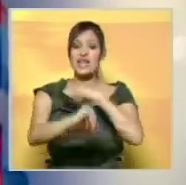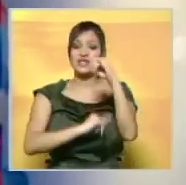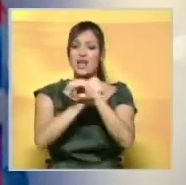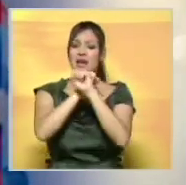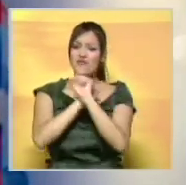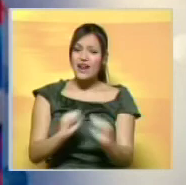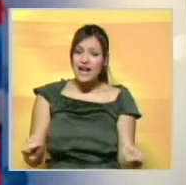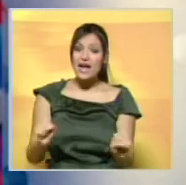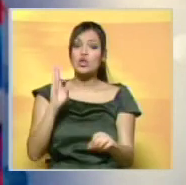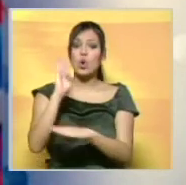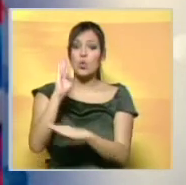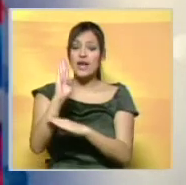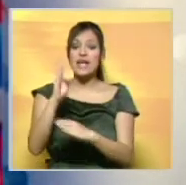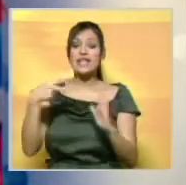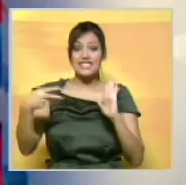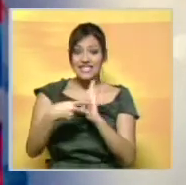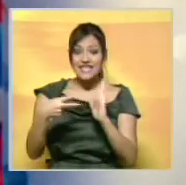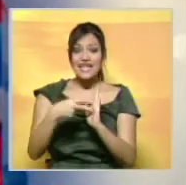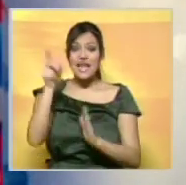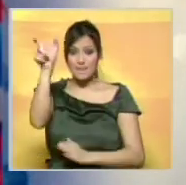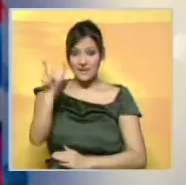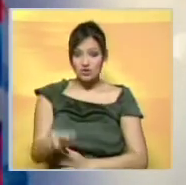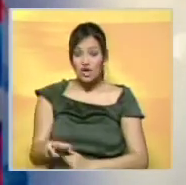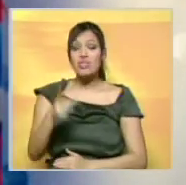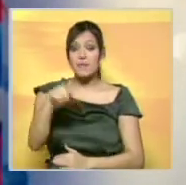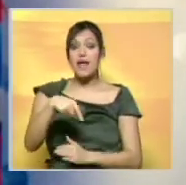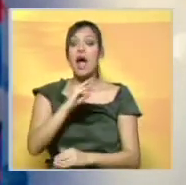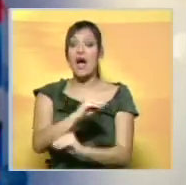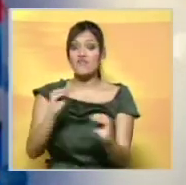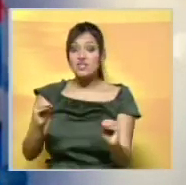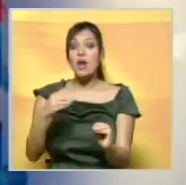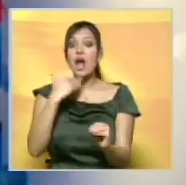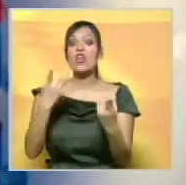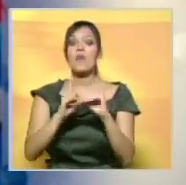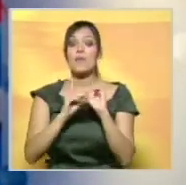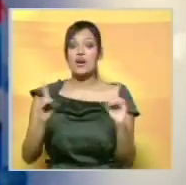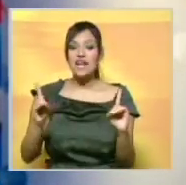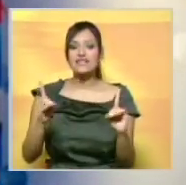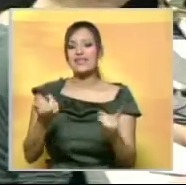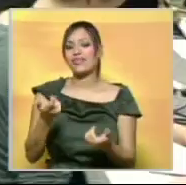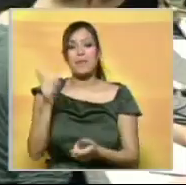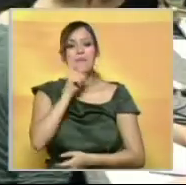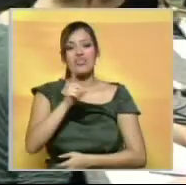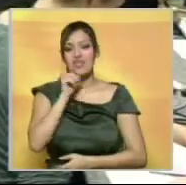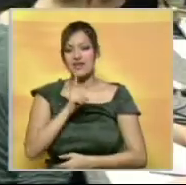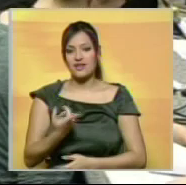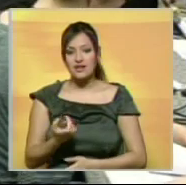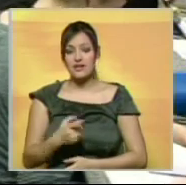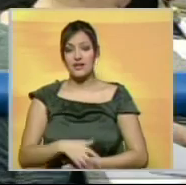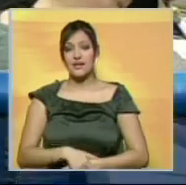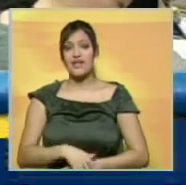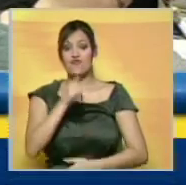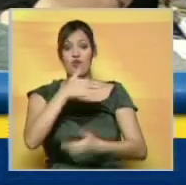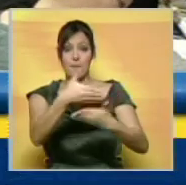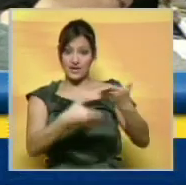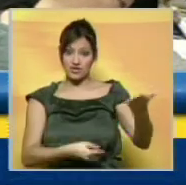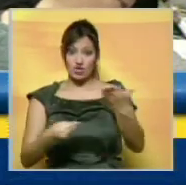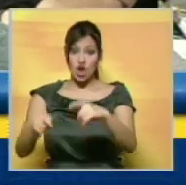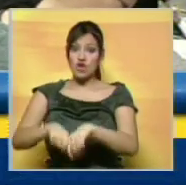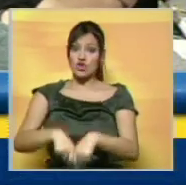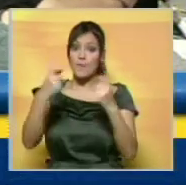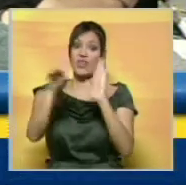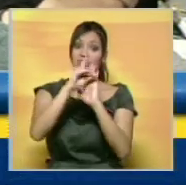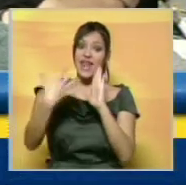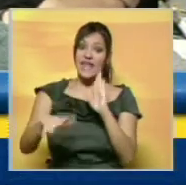proteger a la población civil siria y alertó del creciente riesgo de las democracias fingidas. El informe recopila la violación de los